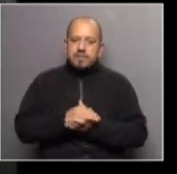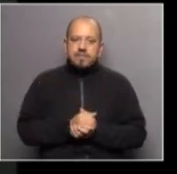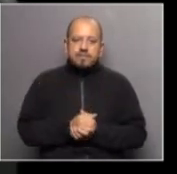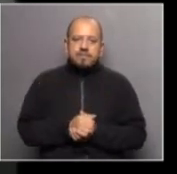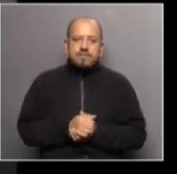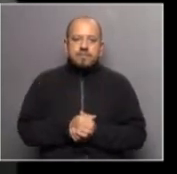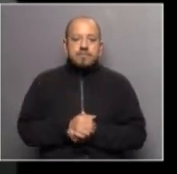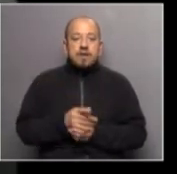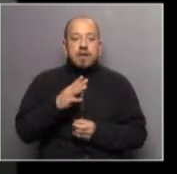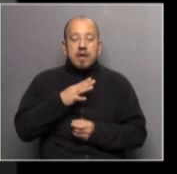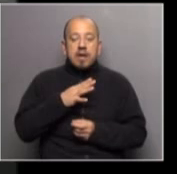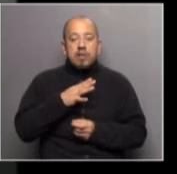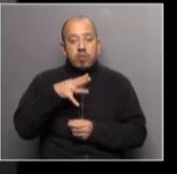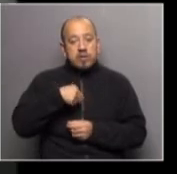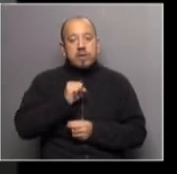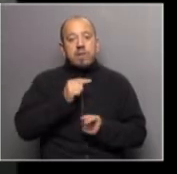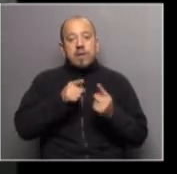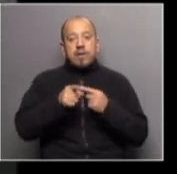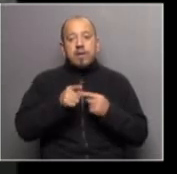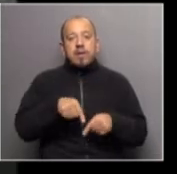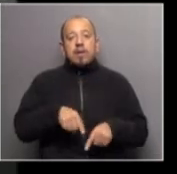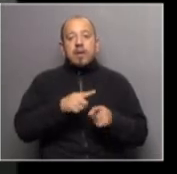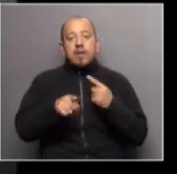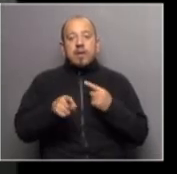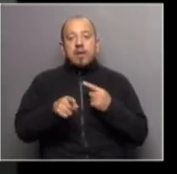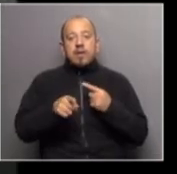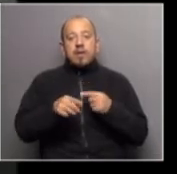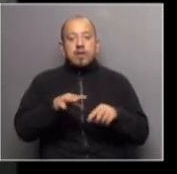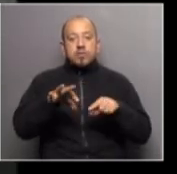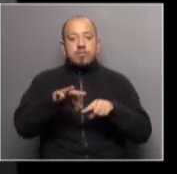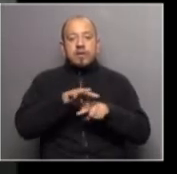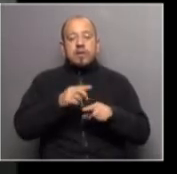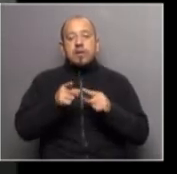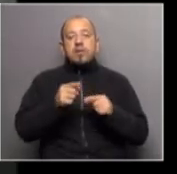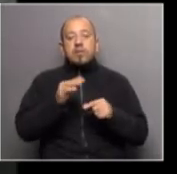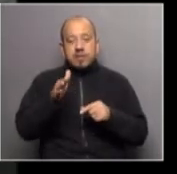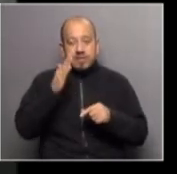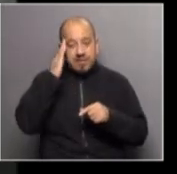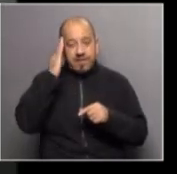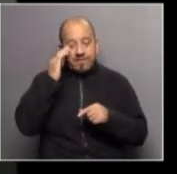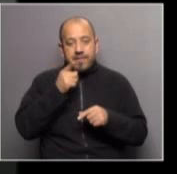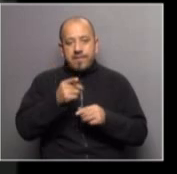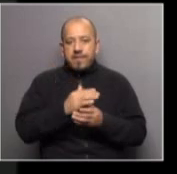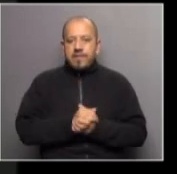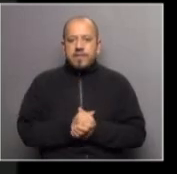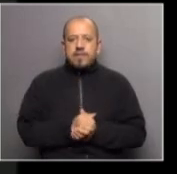Le llevaré los pendientes de azófar que son antiguos. Usted entiende más.